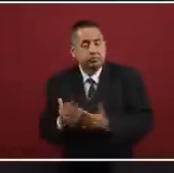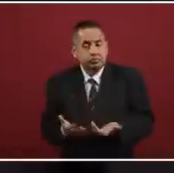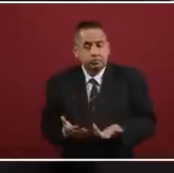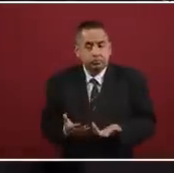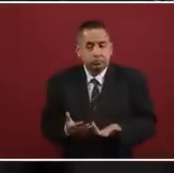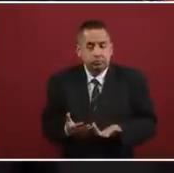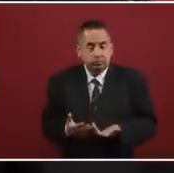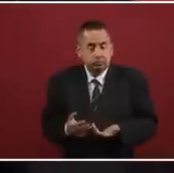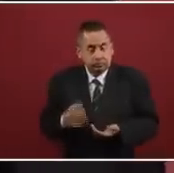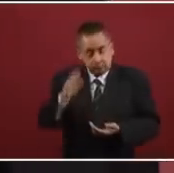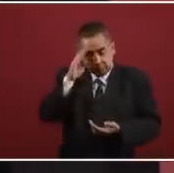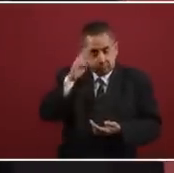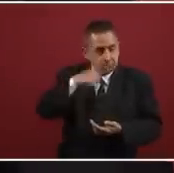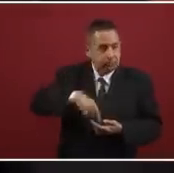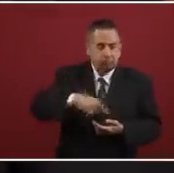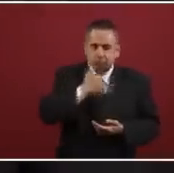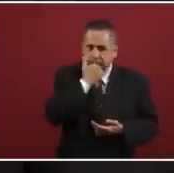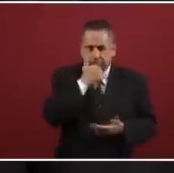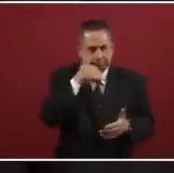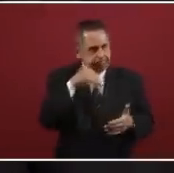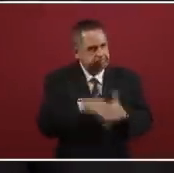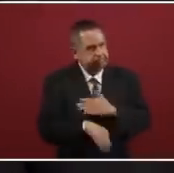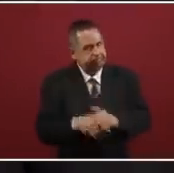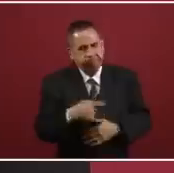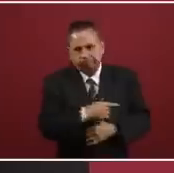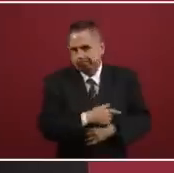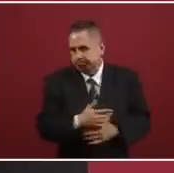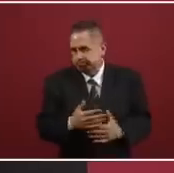¿Hasta dónde caímos?